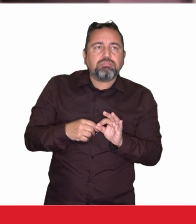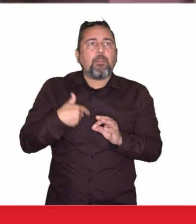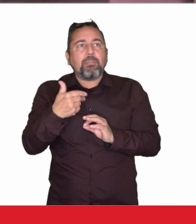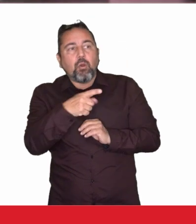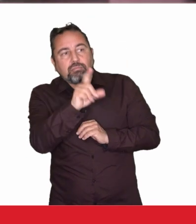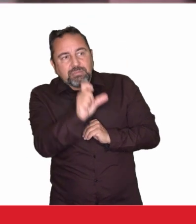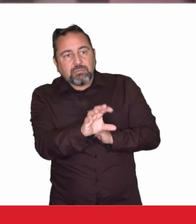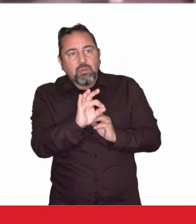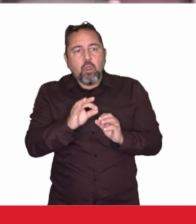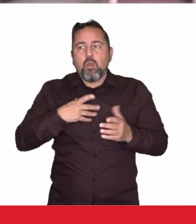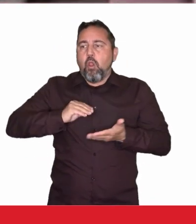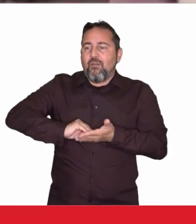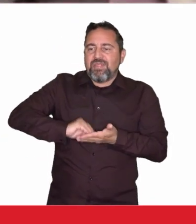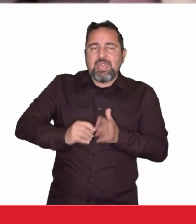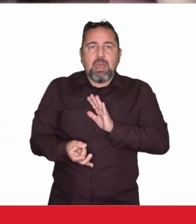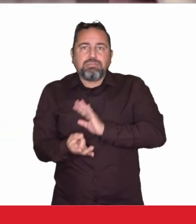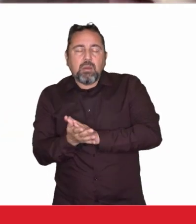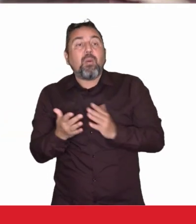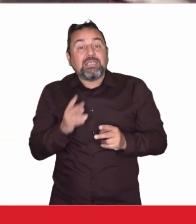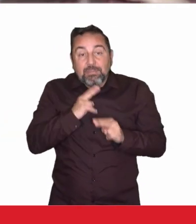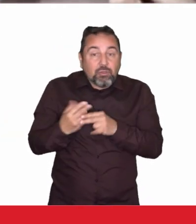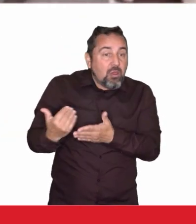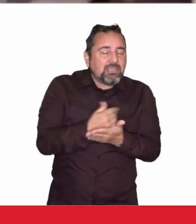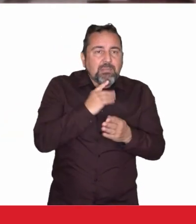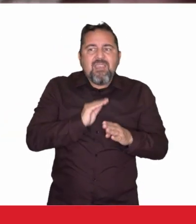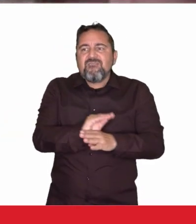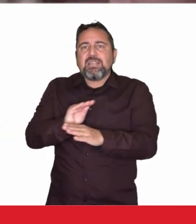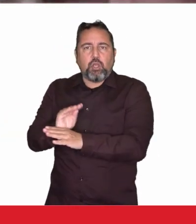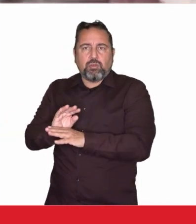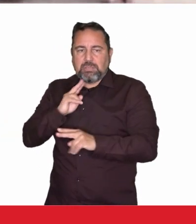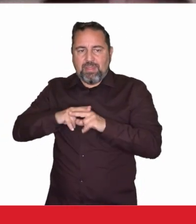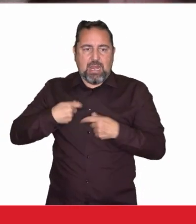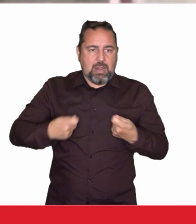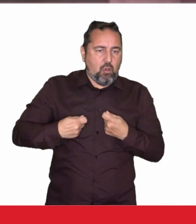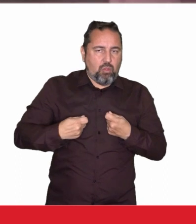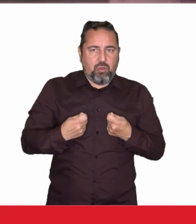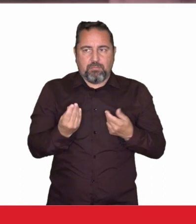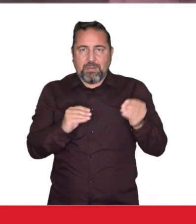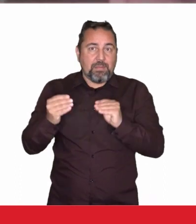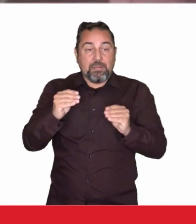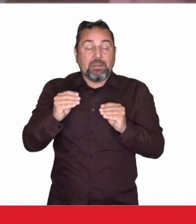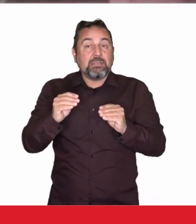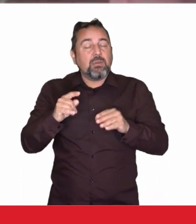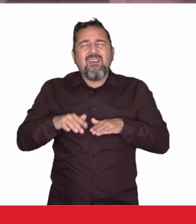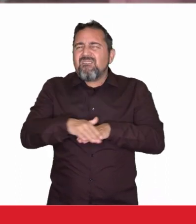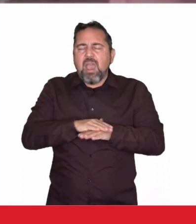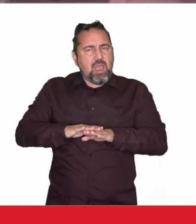para contratar a alguien más, cuándo es el momento para montar una oficina, todo esto que es inversión, que son saltos del negocio,